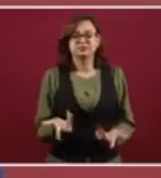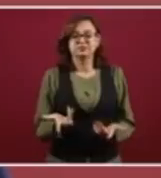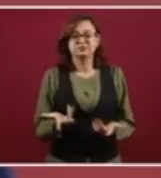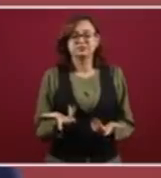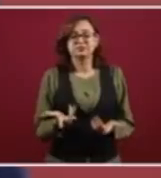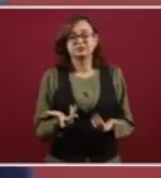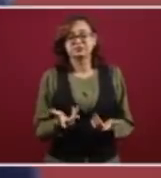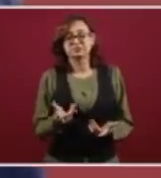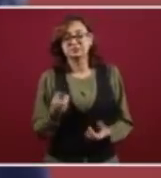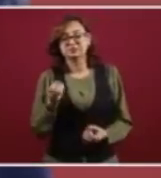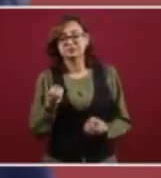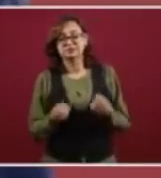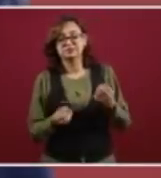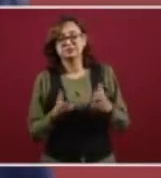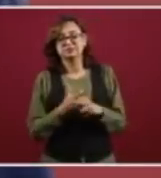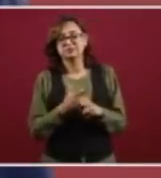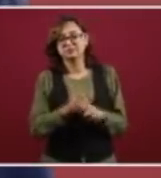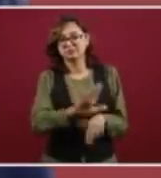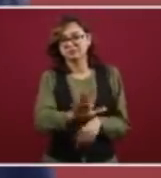hasta que mueren.